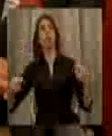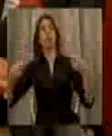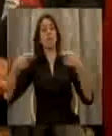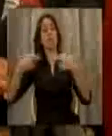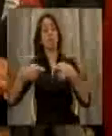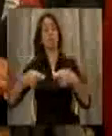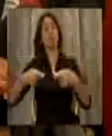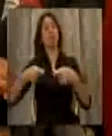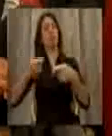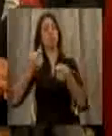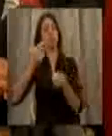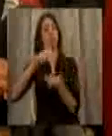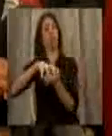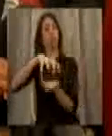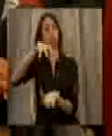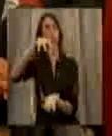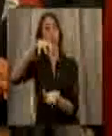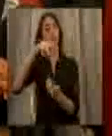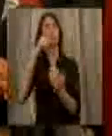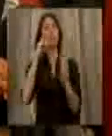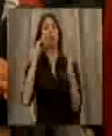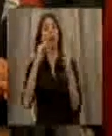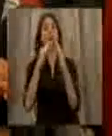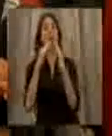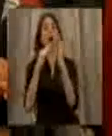vivienda,